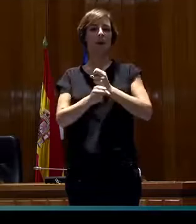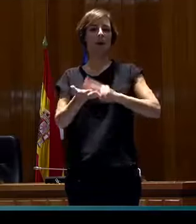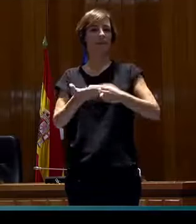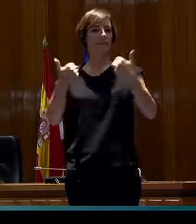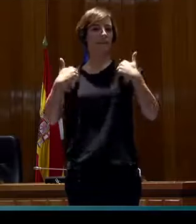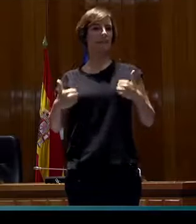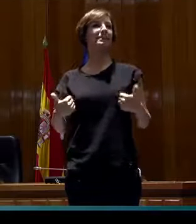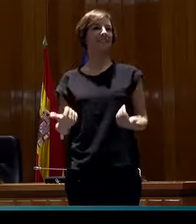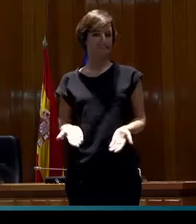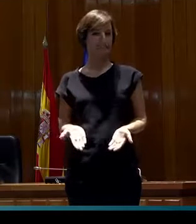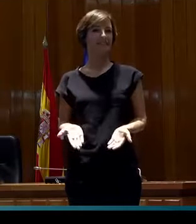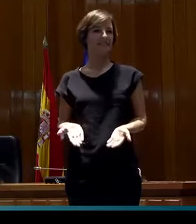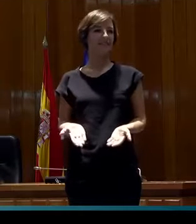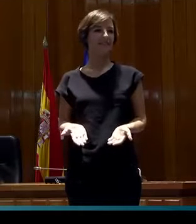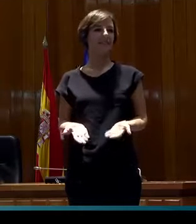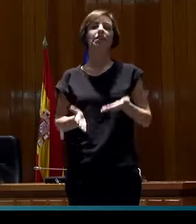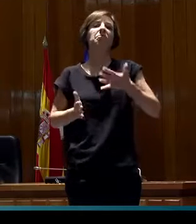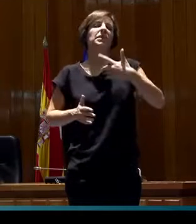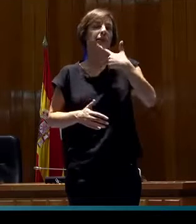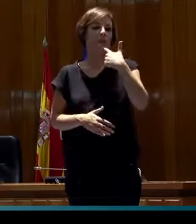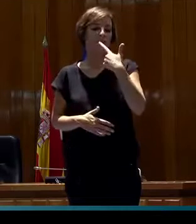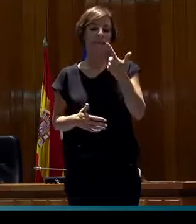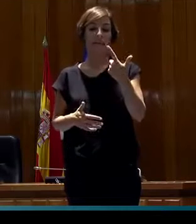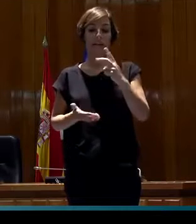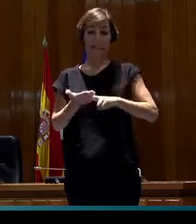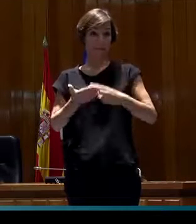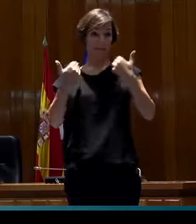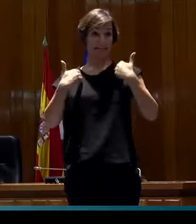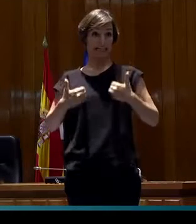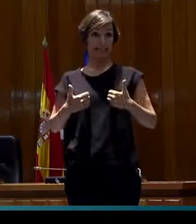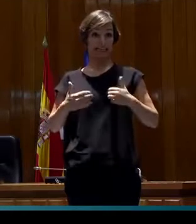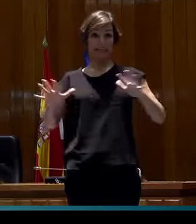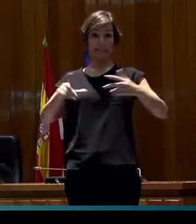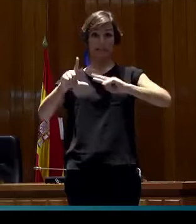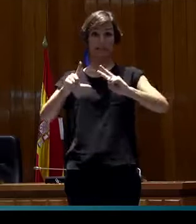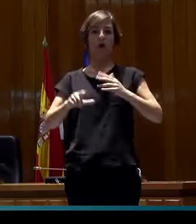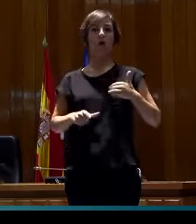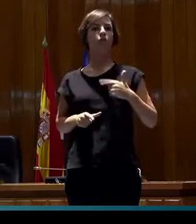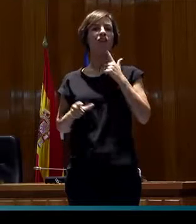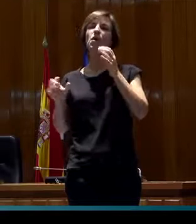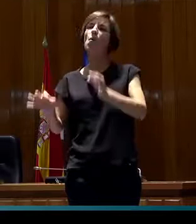interpretación. Y esto significa que el intérprete va a tener nuevas funciones